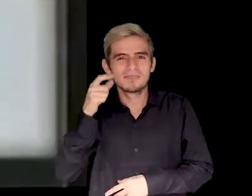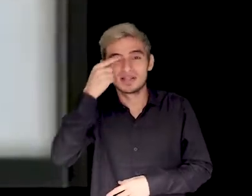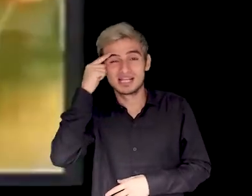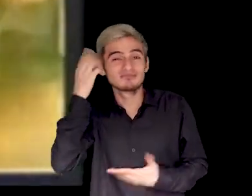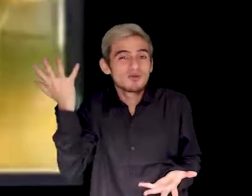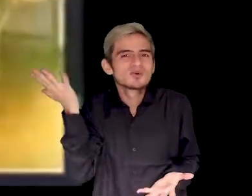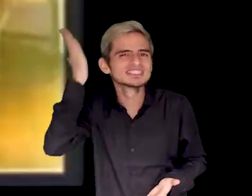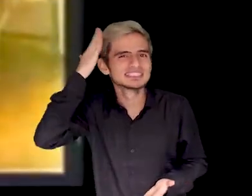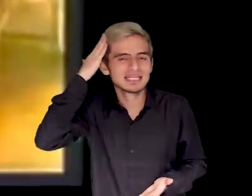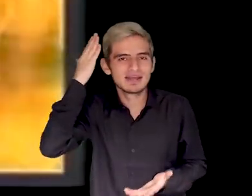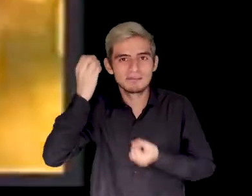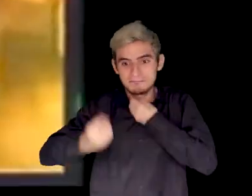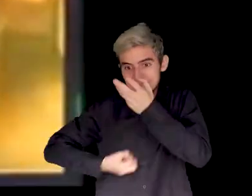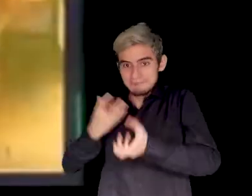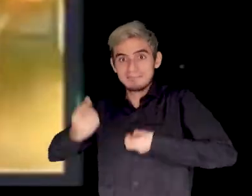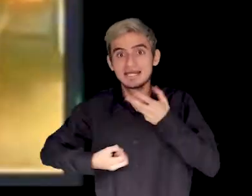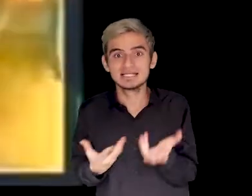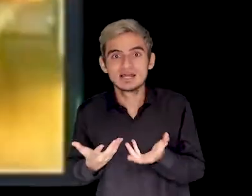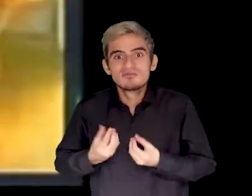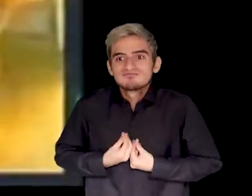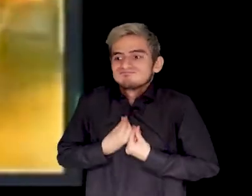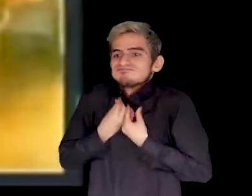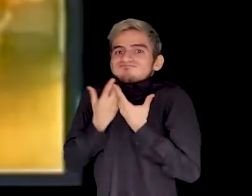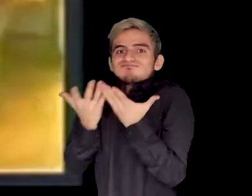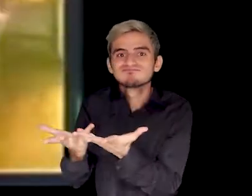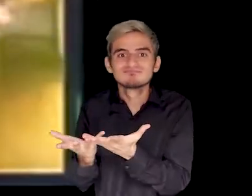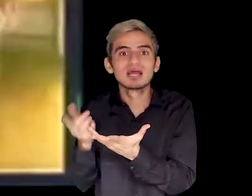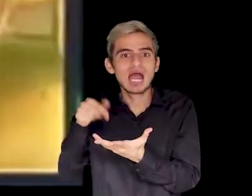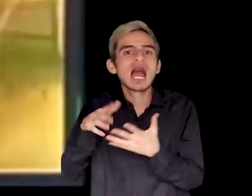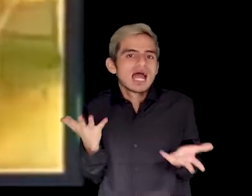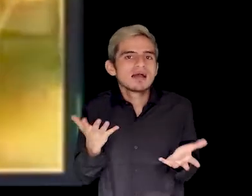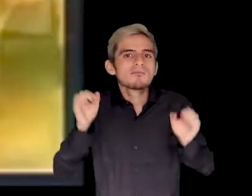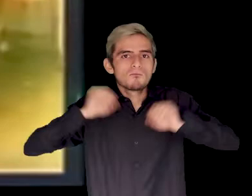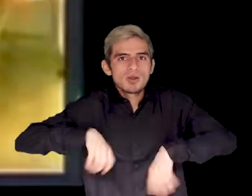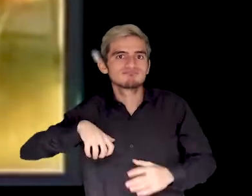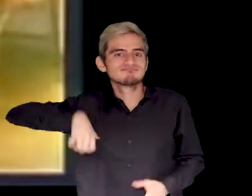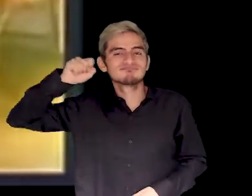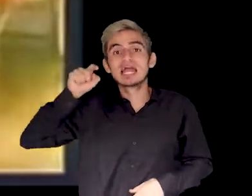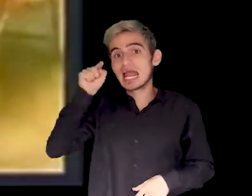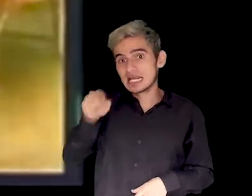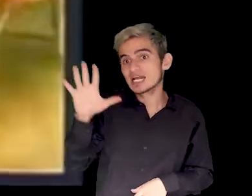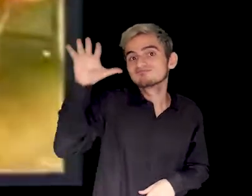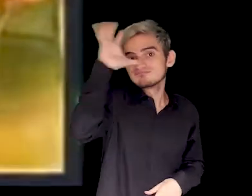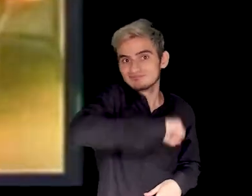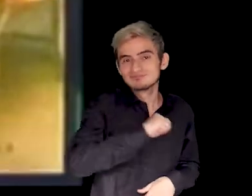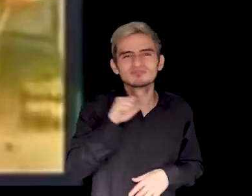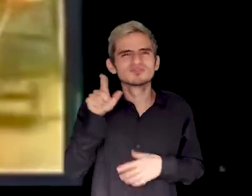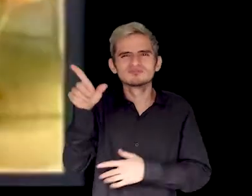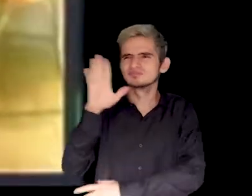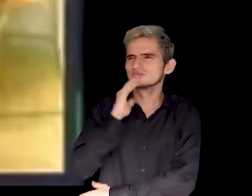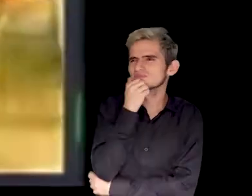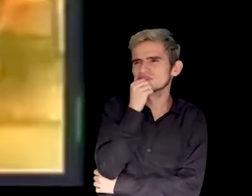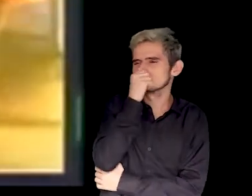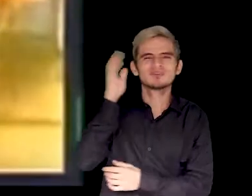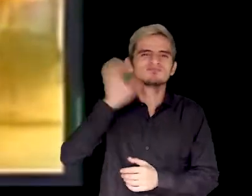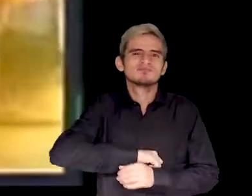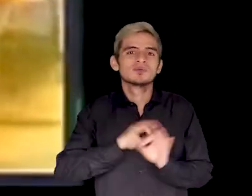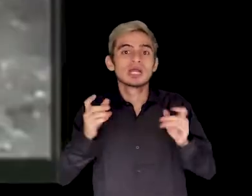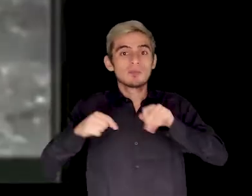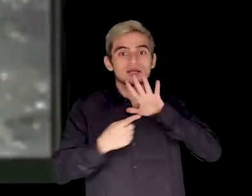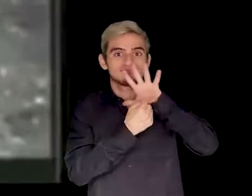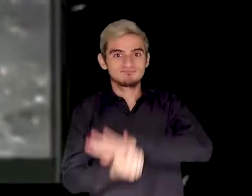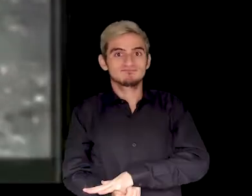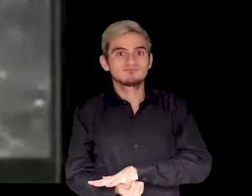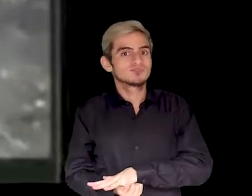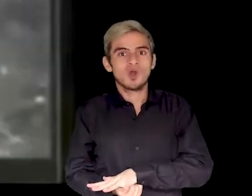para expresarse, y lo logró. Tan pronto tuvo éxito, quisieron desbancarla de la productora, pues para la industria, una mujer